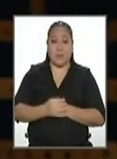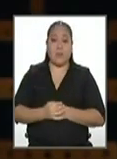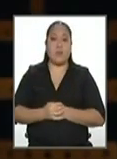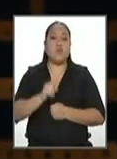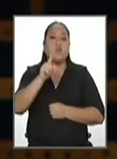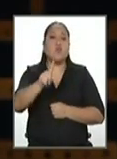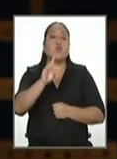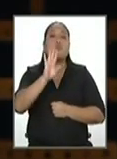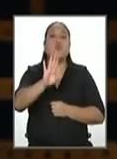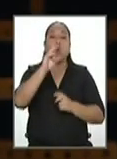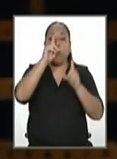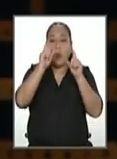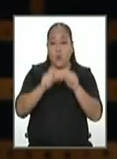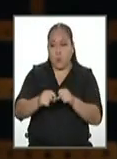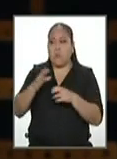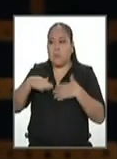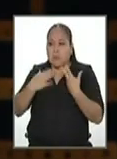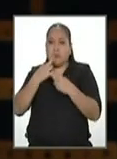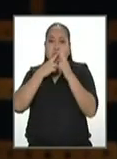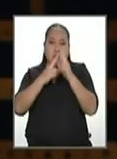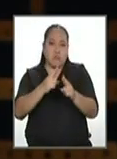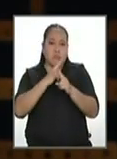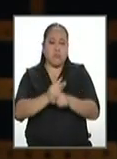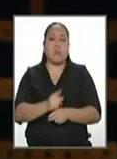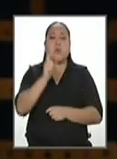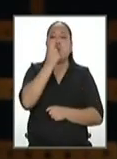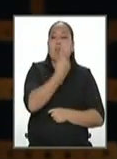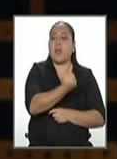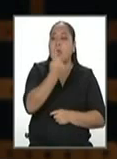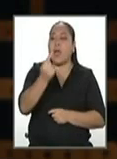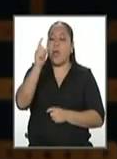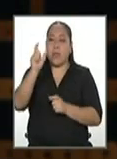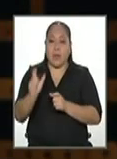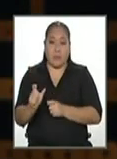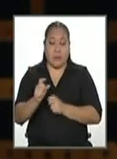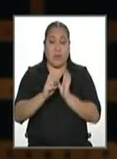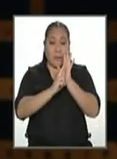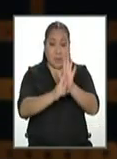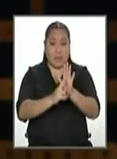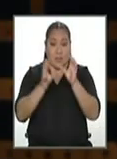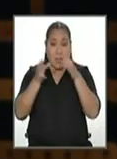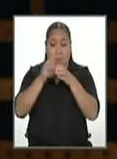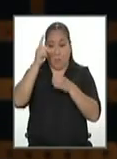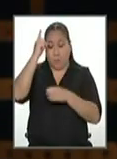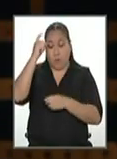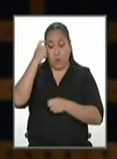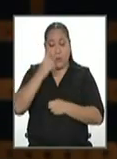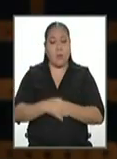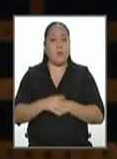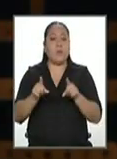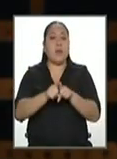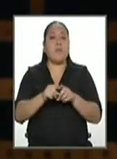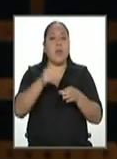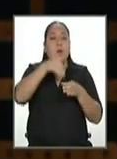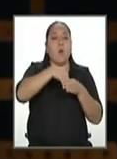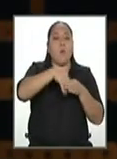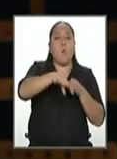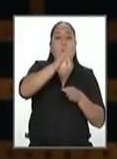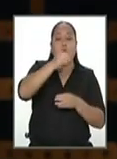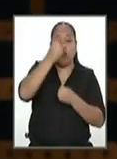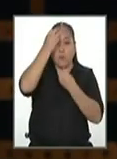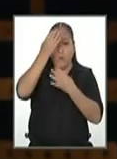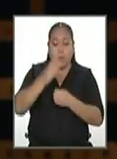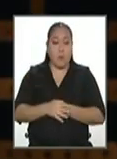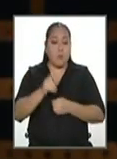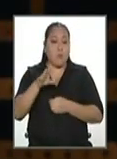pregunta podrá ser respondida por los candidatos en el debate presidencial. Además, en el portal de Voto Informado